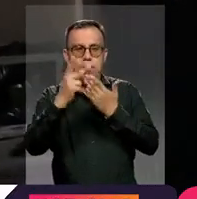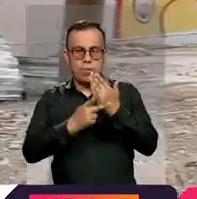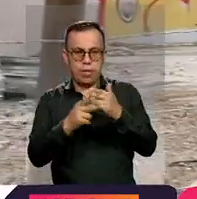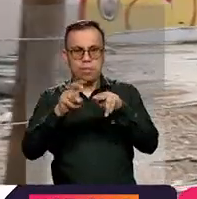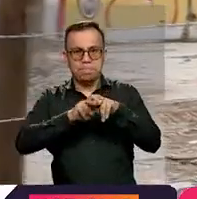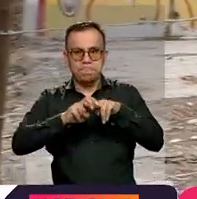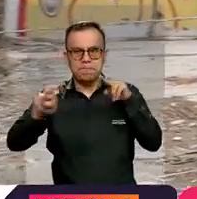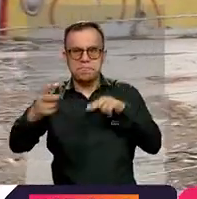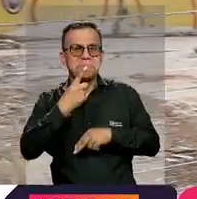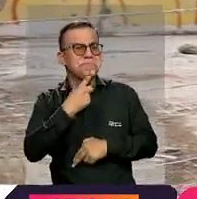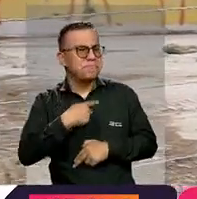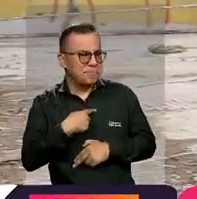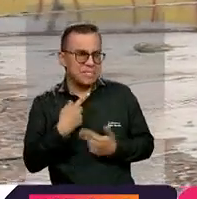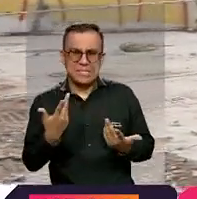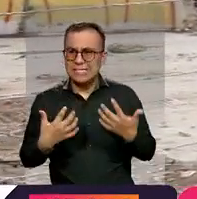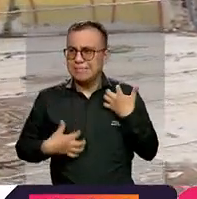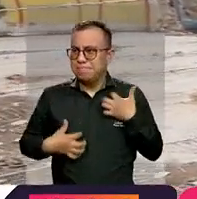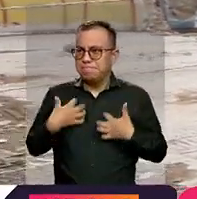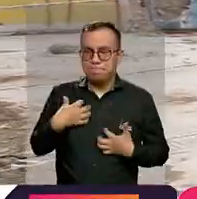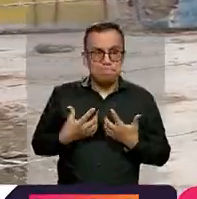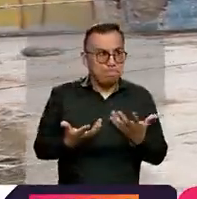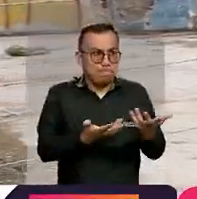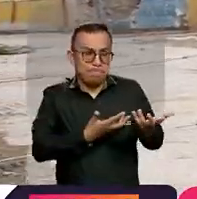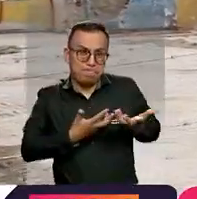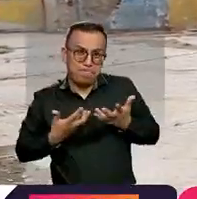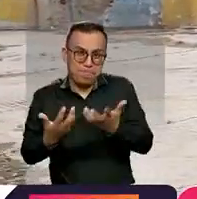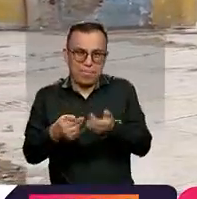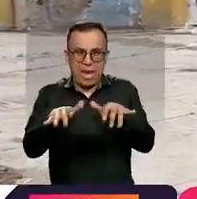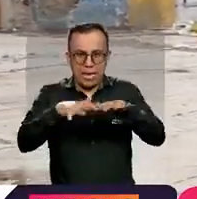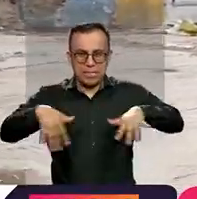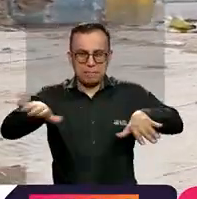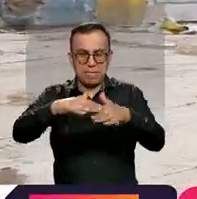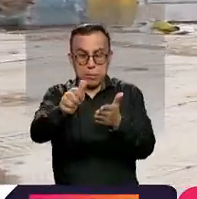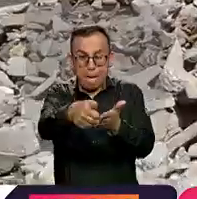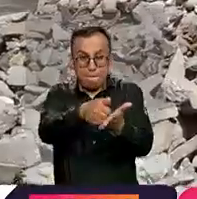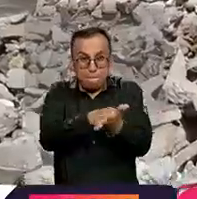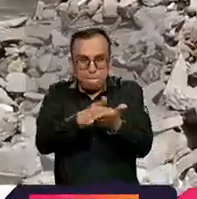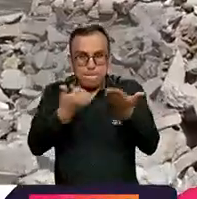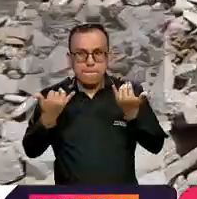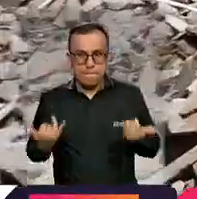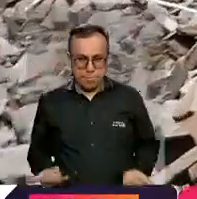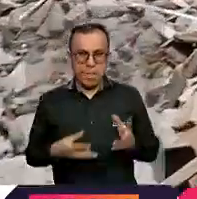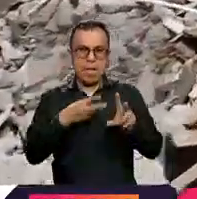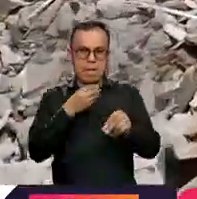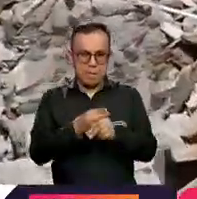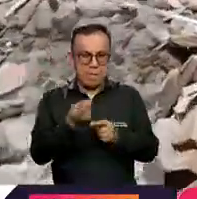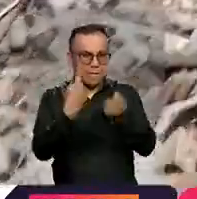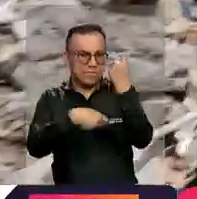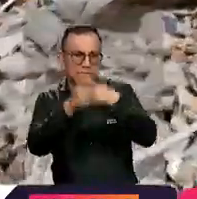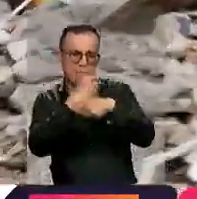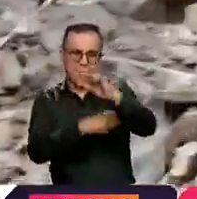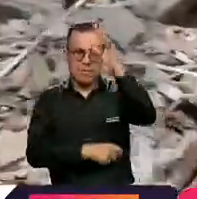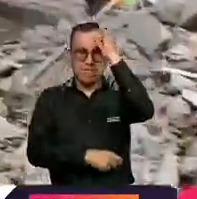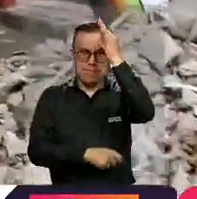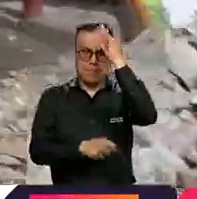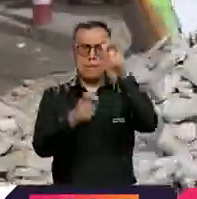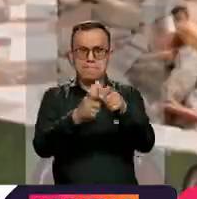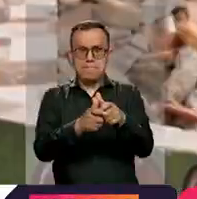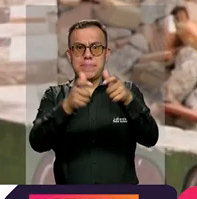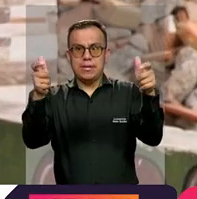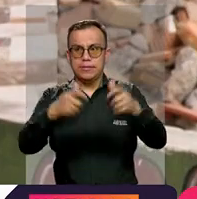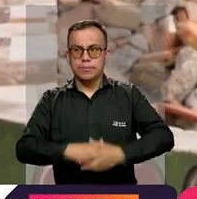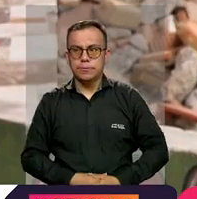Metro dicen que sienten temor por la inseguridad que este tipo de espacios ha generado. El tráfico de estupefacientes se ha incrementado en el